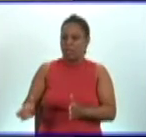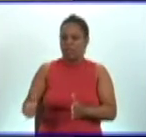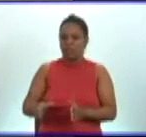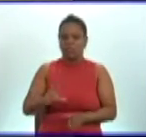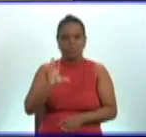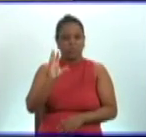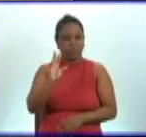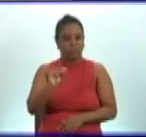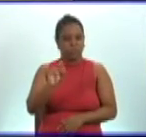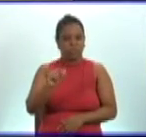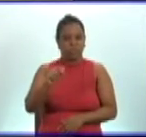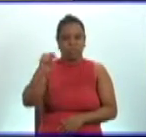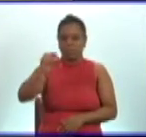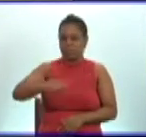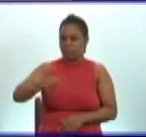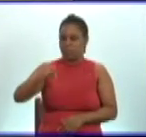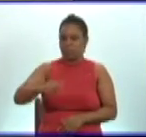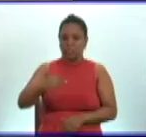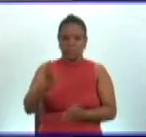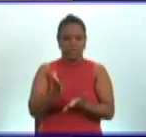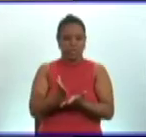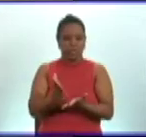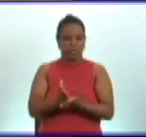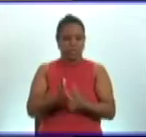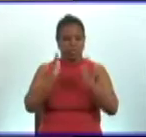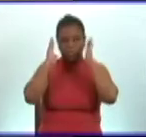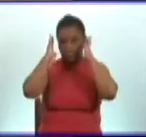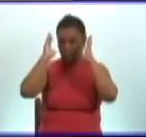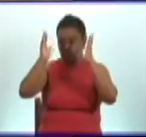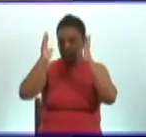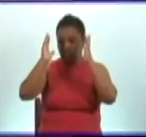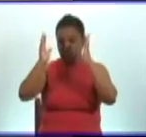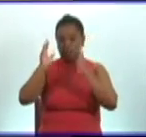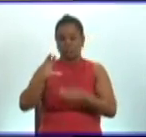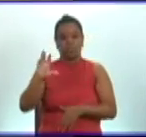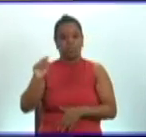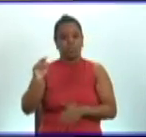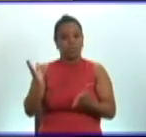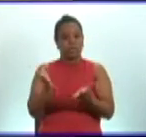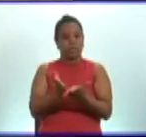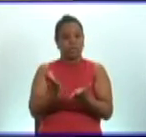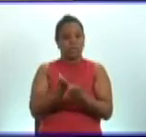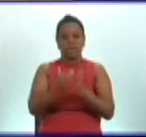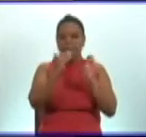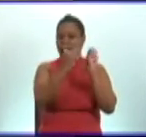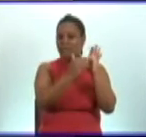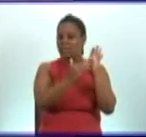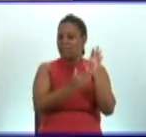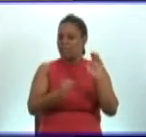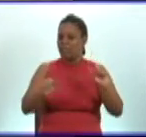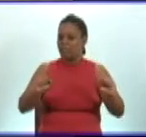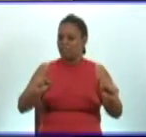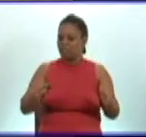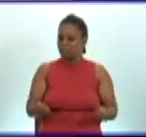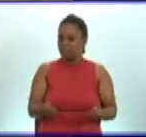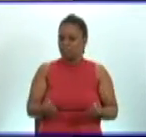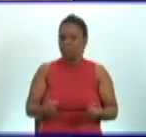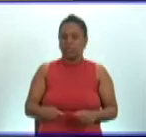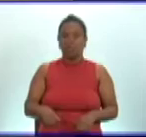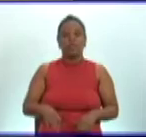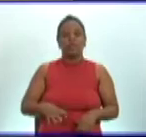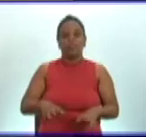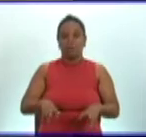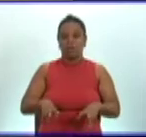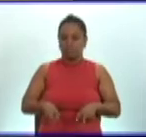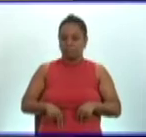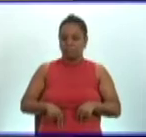tanto, enfatizo para que pongamos atención que vamos a hacer referencia en nuestra clase a esas medidas represivas que va a adoptar también ese gobierno